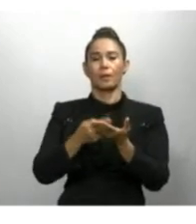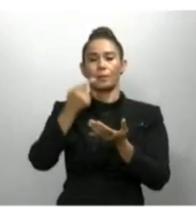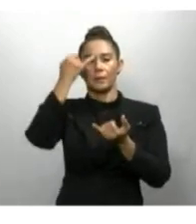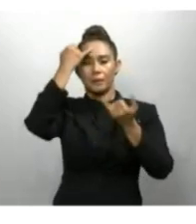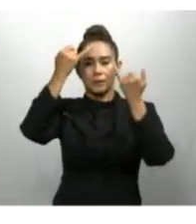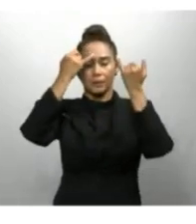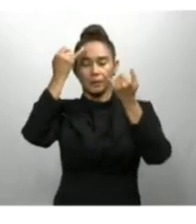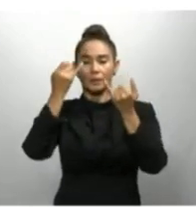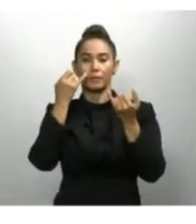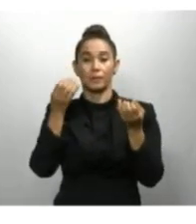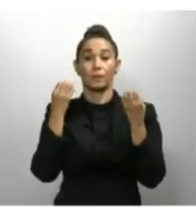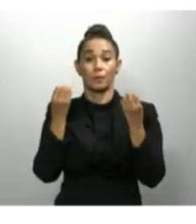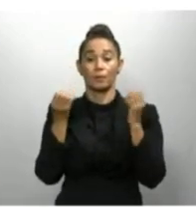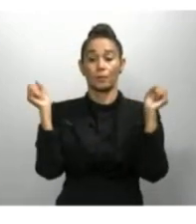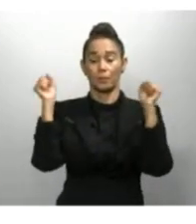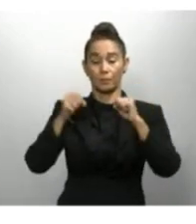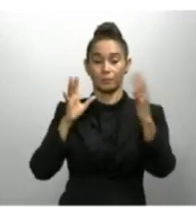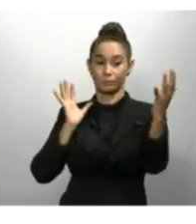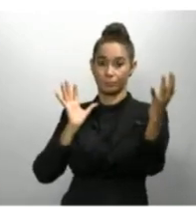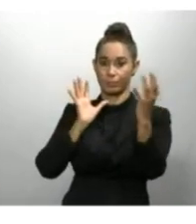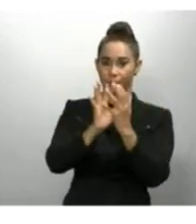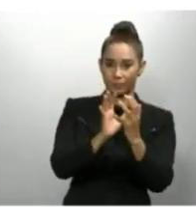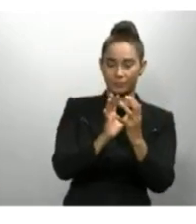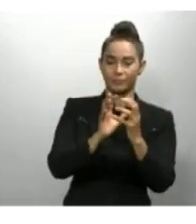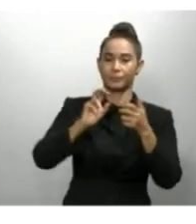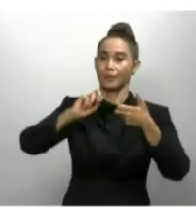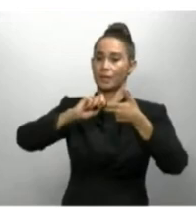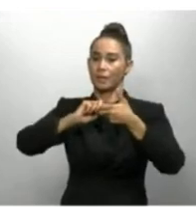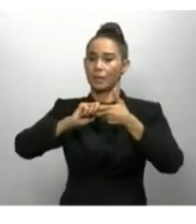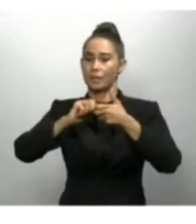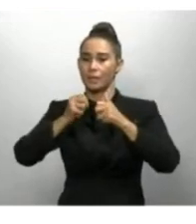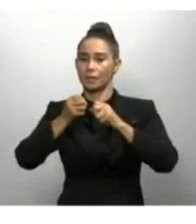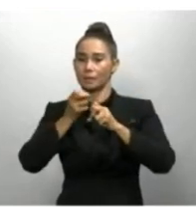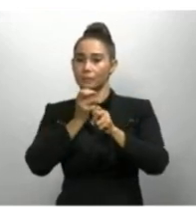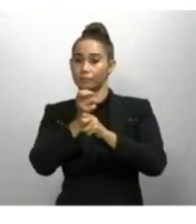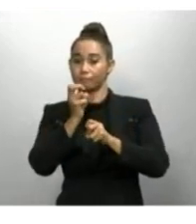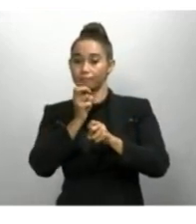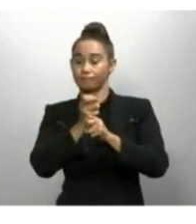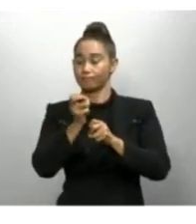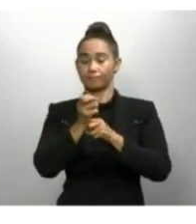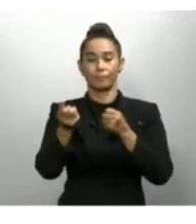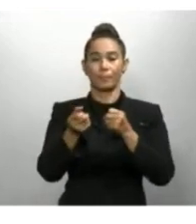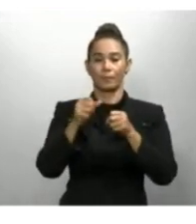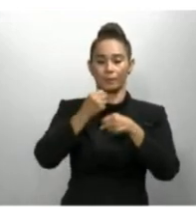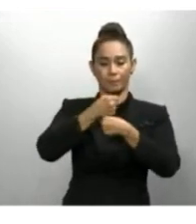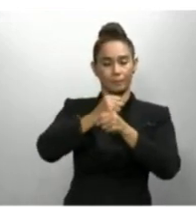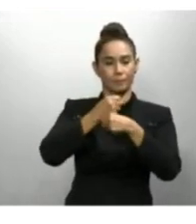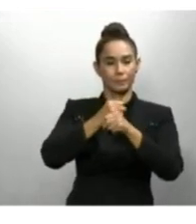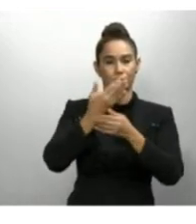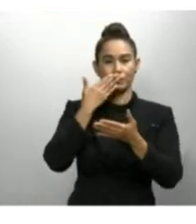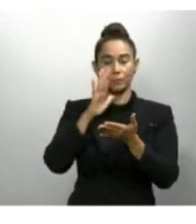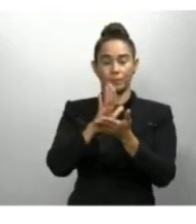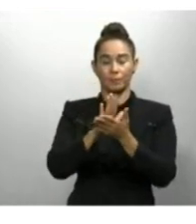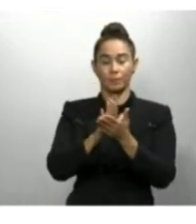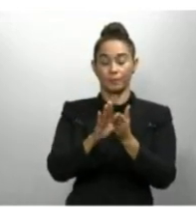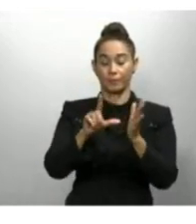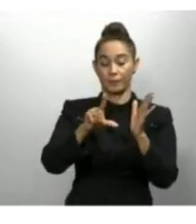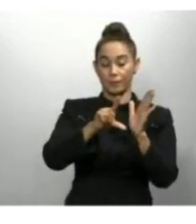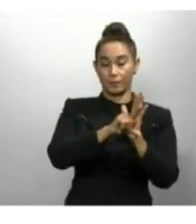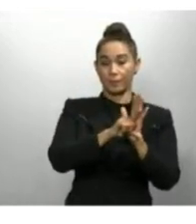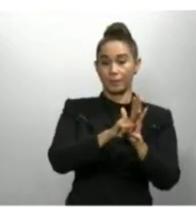definir estrategias y enfrentar todas las manifestaciones del ilícito de productos regulados por la Ley